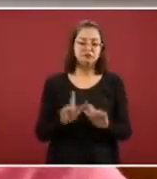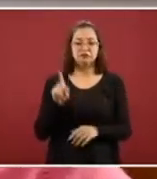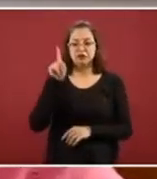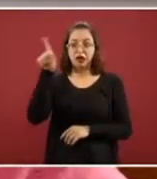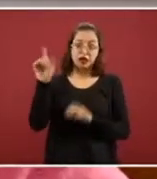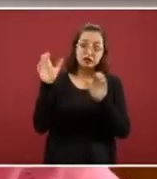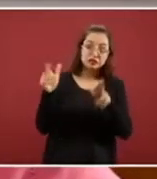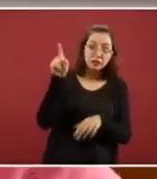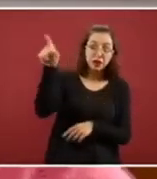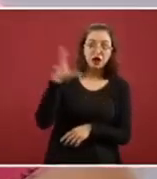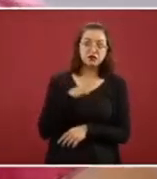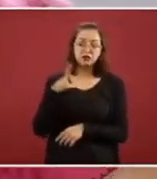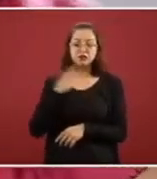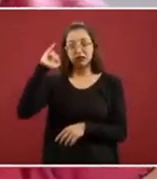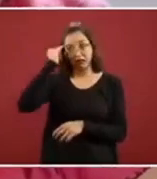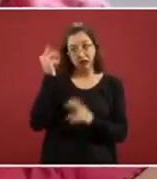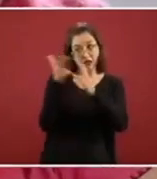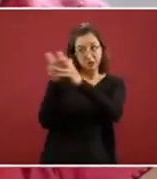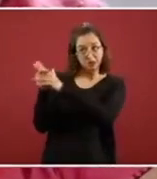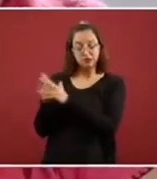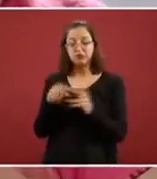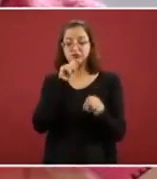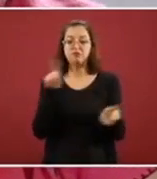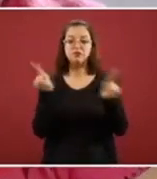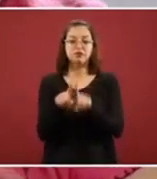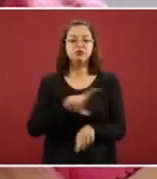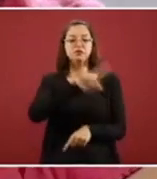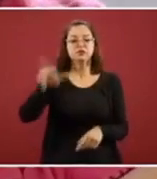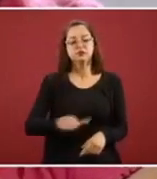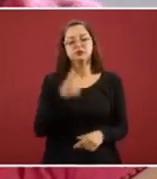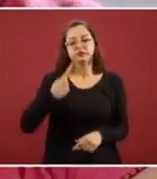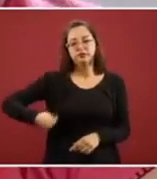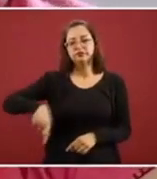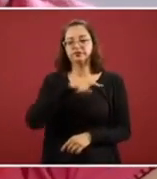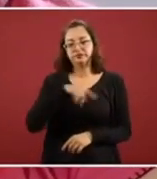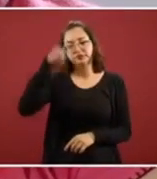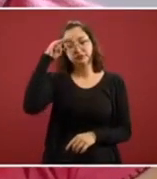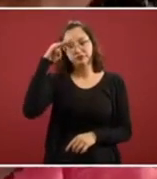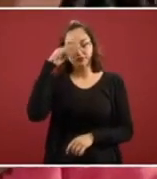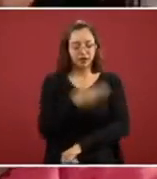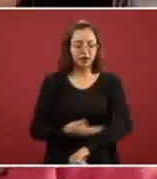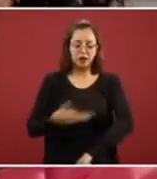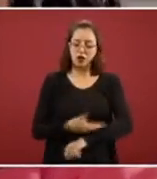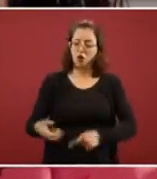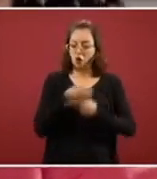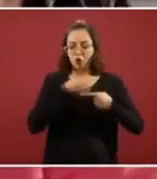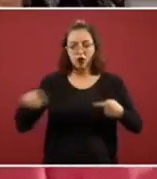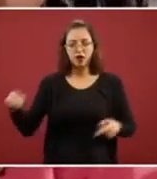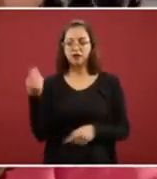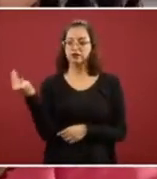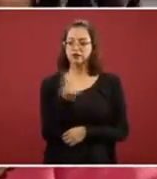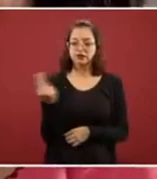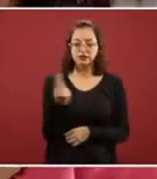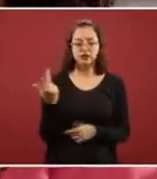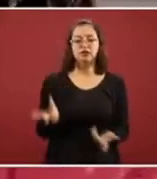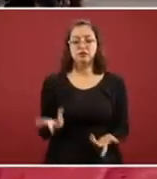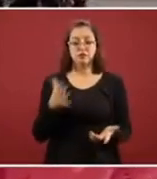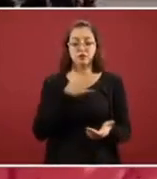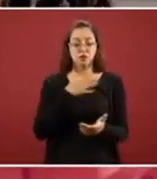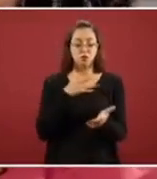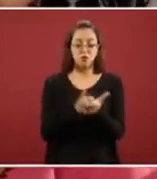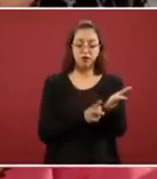estaban matando a los indígenas. Entonces fue cuando nosotros vemos que era necesidad de organizarnos. ¿Cuál es el derecho que tenemos? Es un